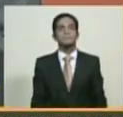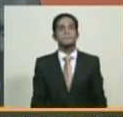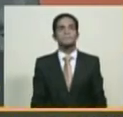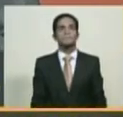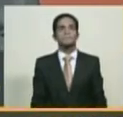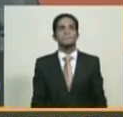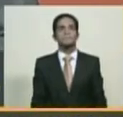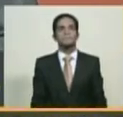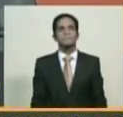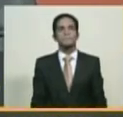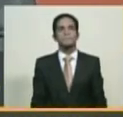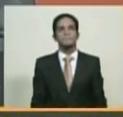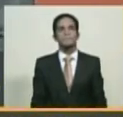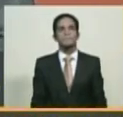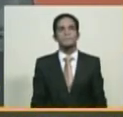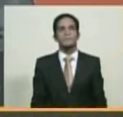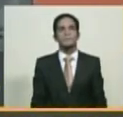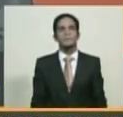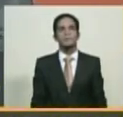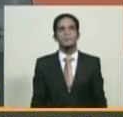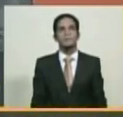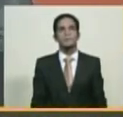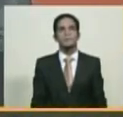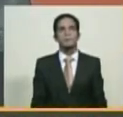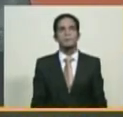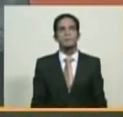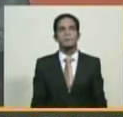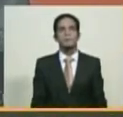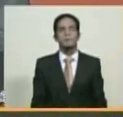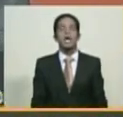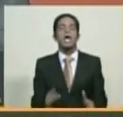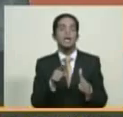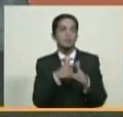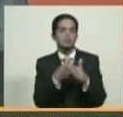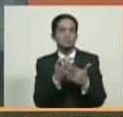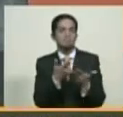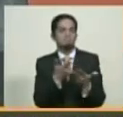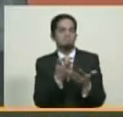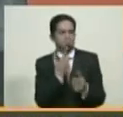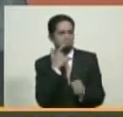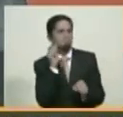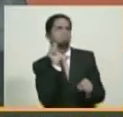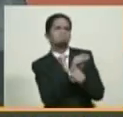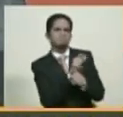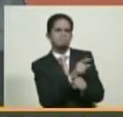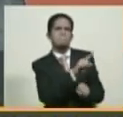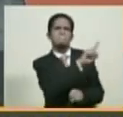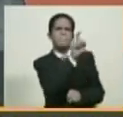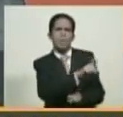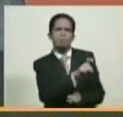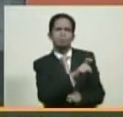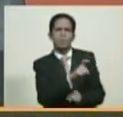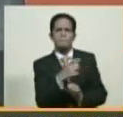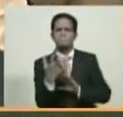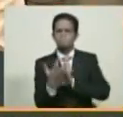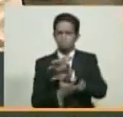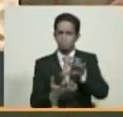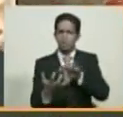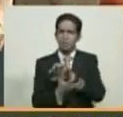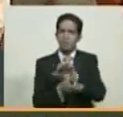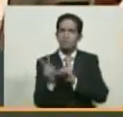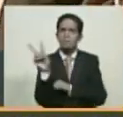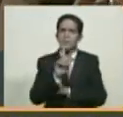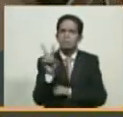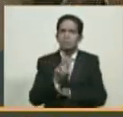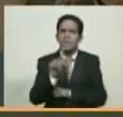Y es tal la barbaridad que basta con que se responda una pregunta que nunca la van a responder, es, si hay una crisis humanitaria en Venezuela, ¿por